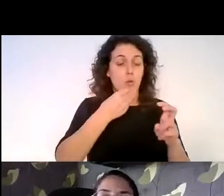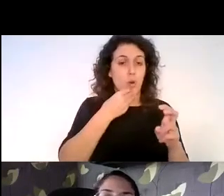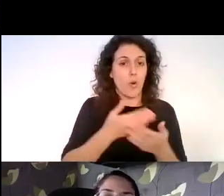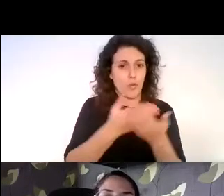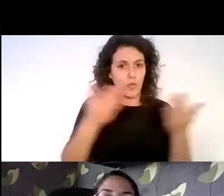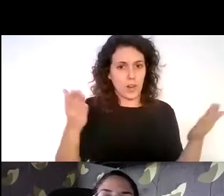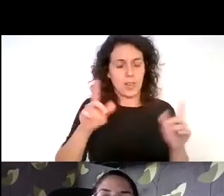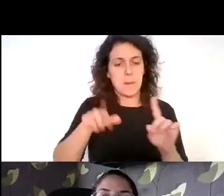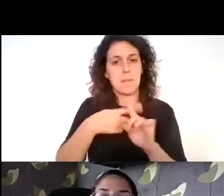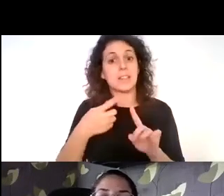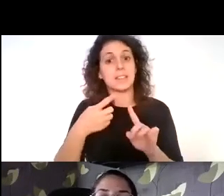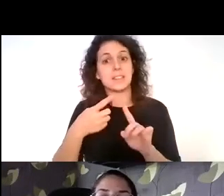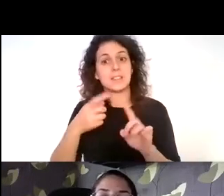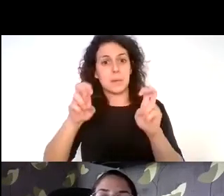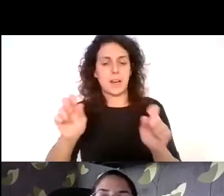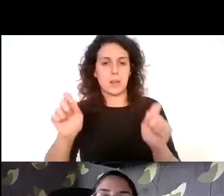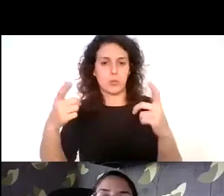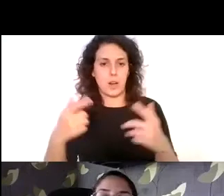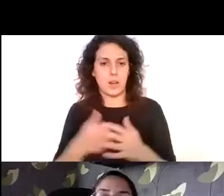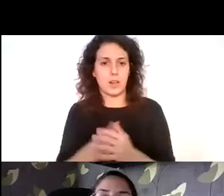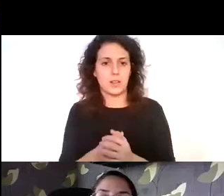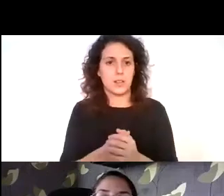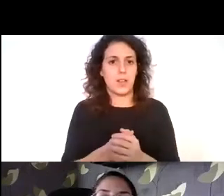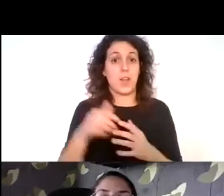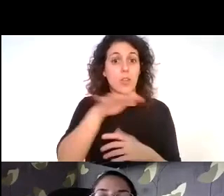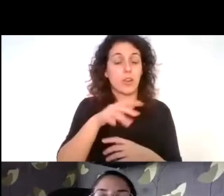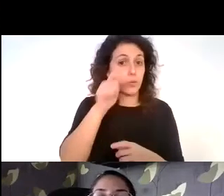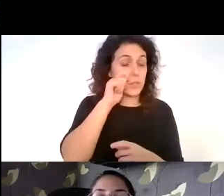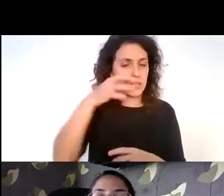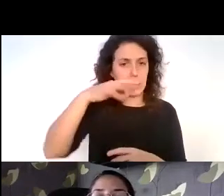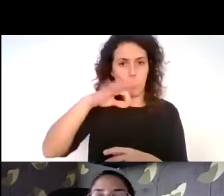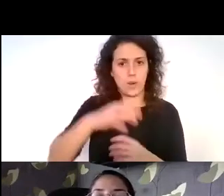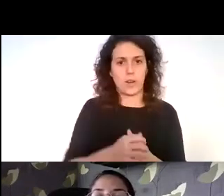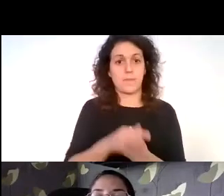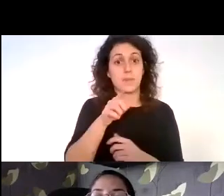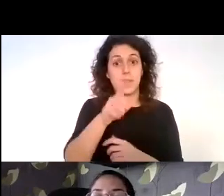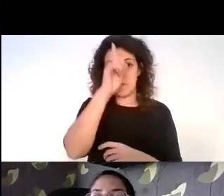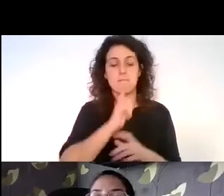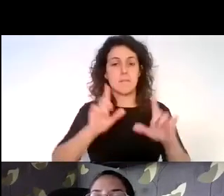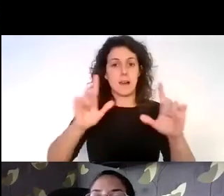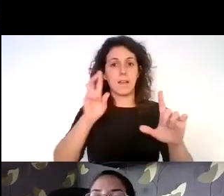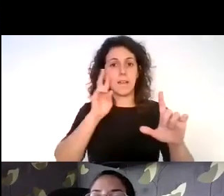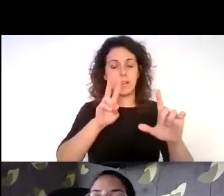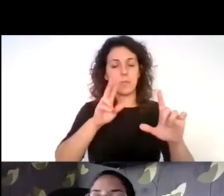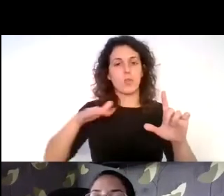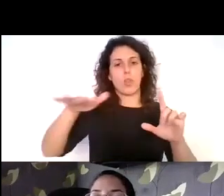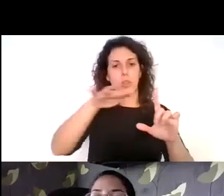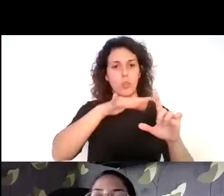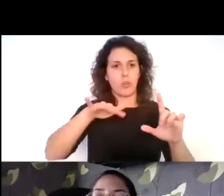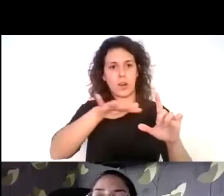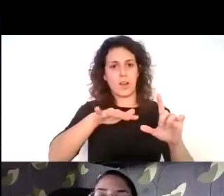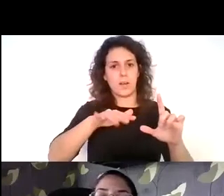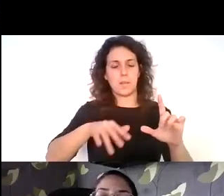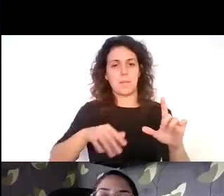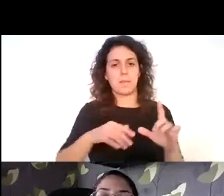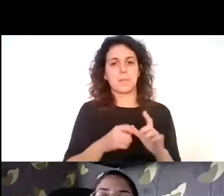cual permite desarrollar productos turísticos únicos. En la imagen podemos ver una panorámica del poblado de Boquete, un